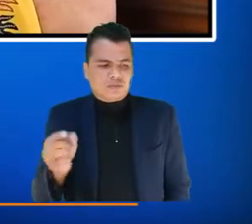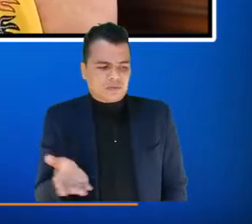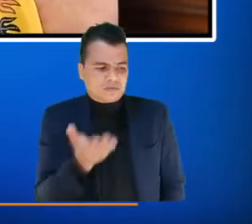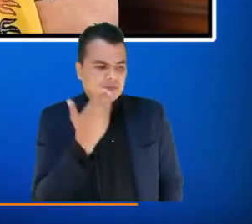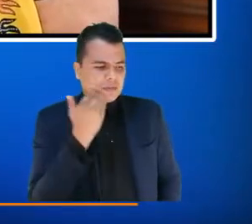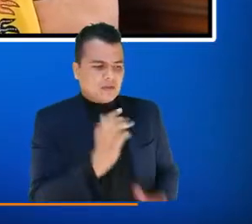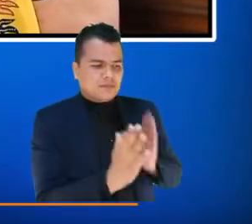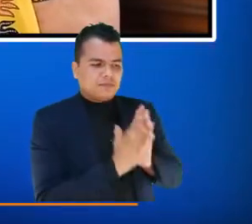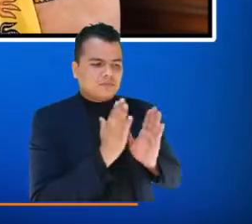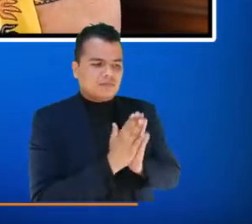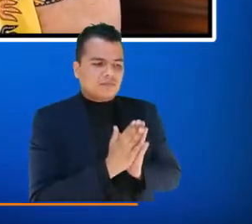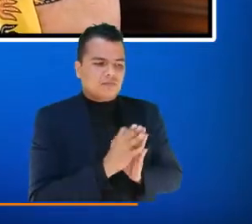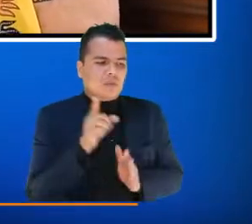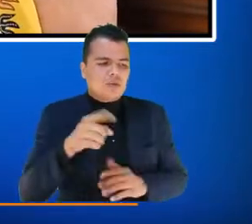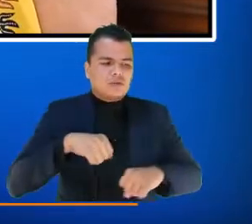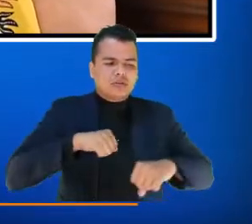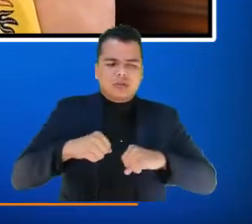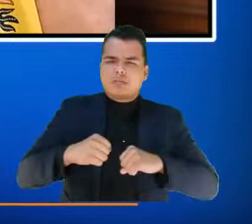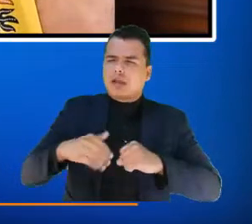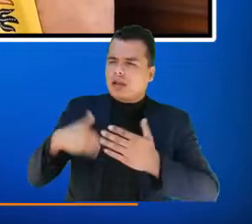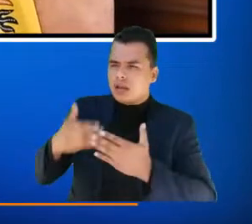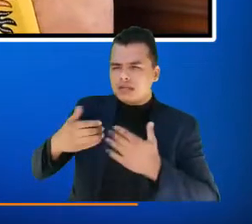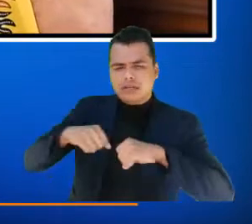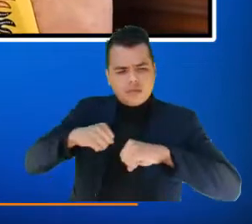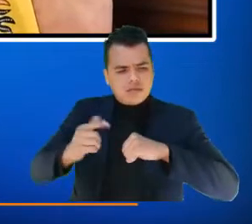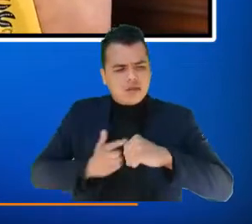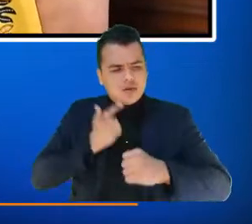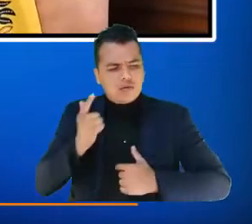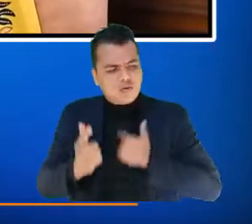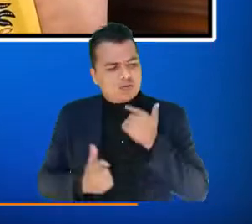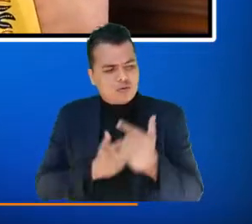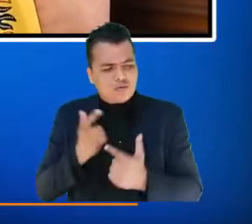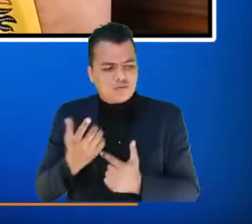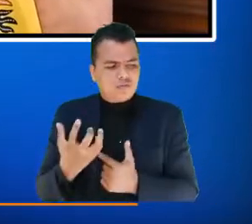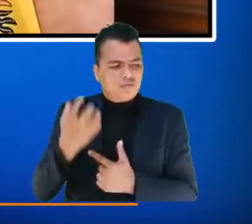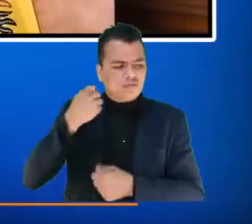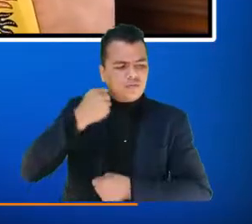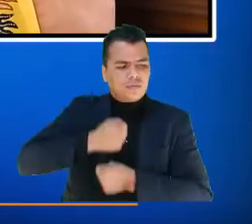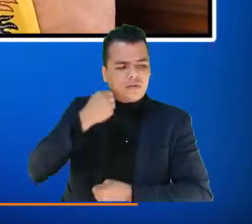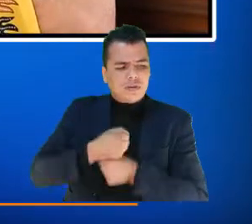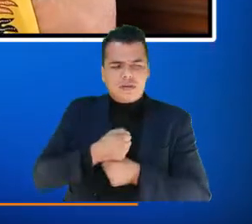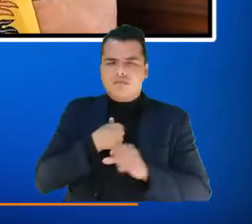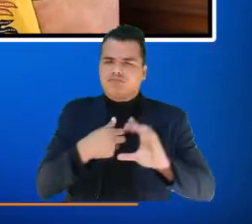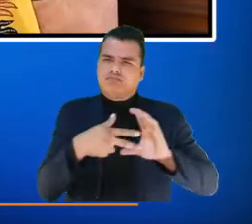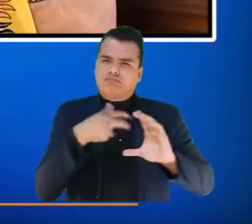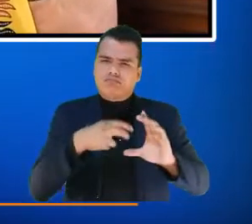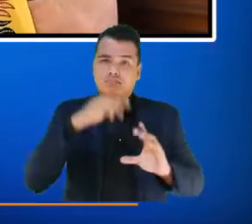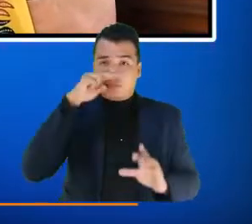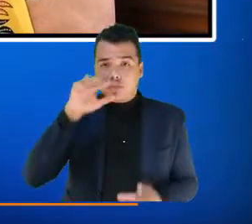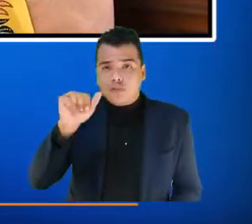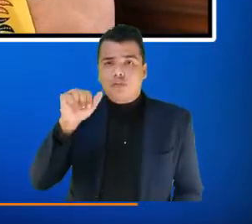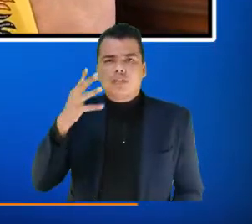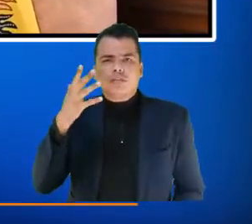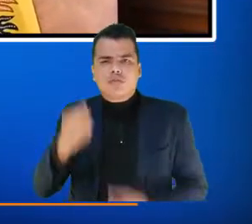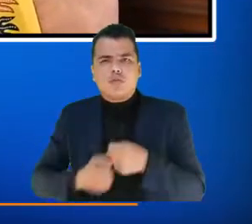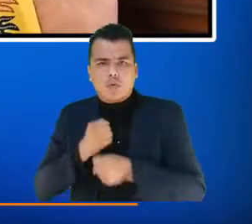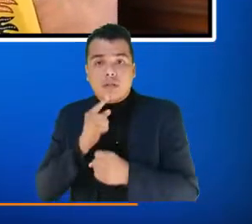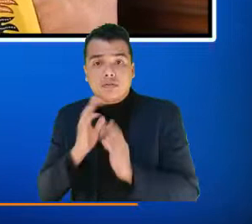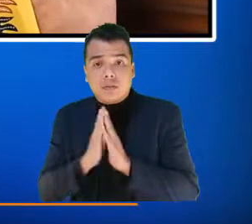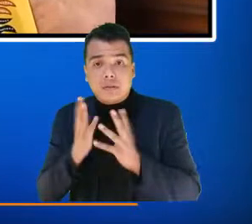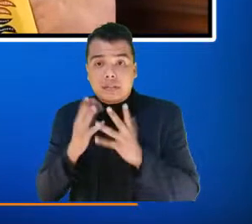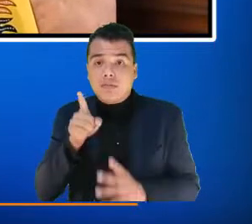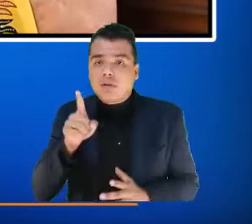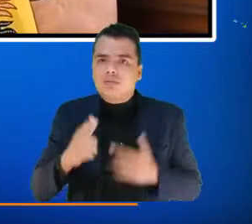saber esa lucha suya, que usted dice que usted empezó trabajando en las minas a los 5 años, pero usted también dio